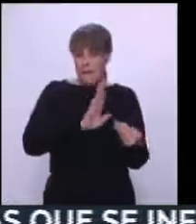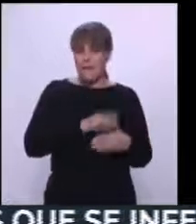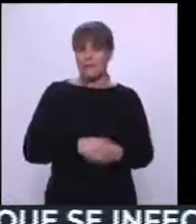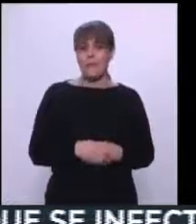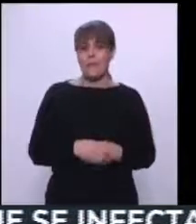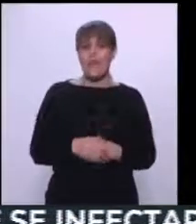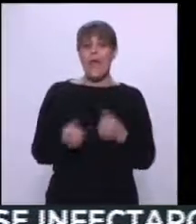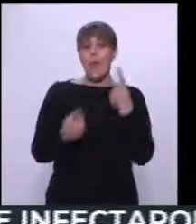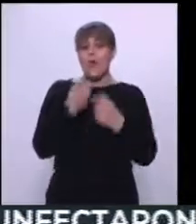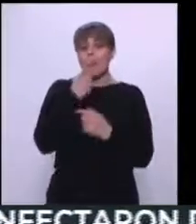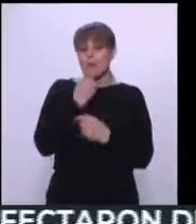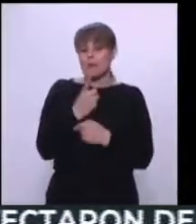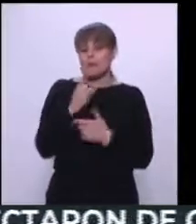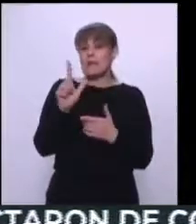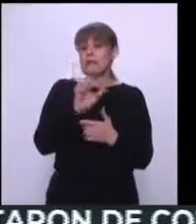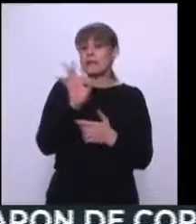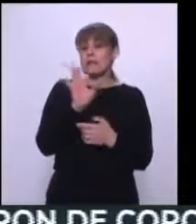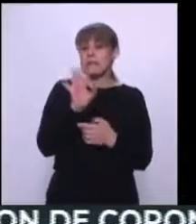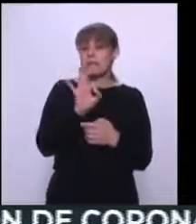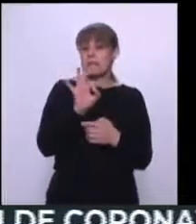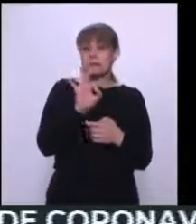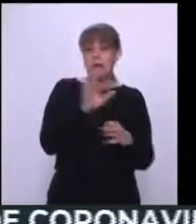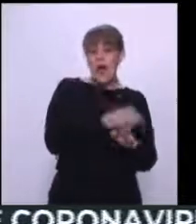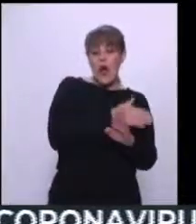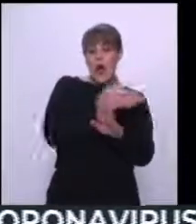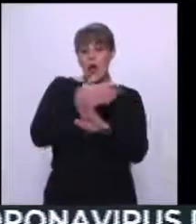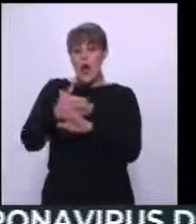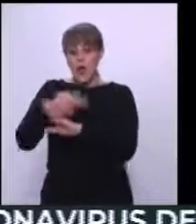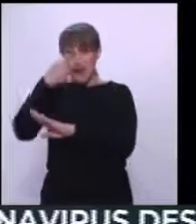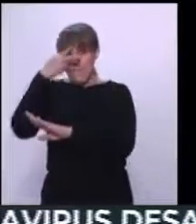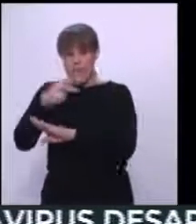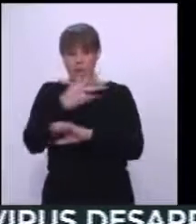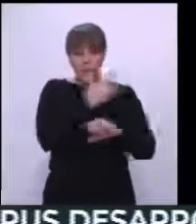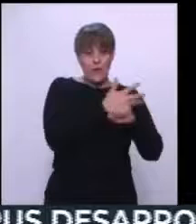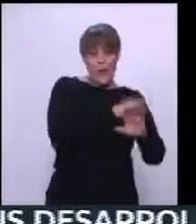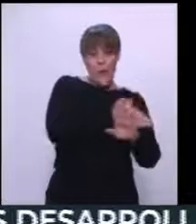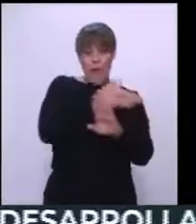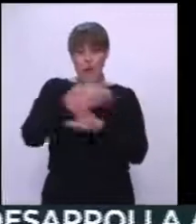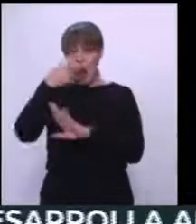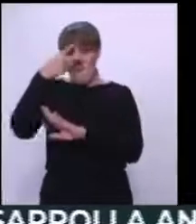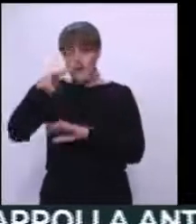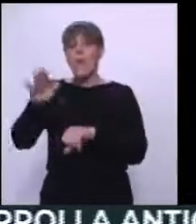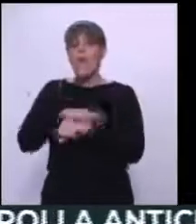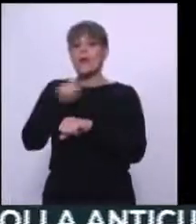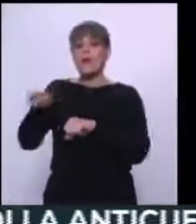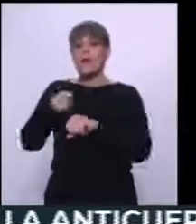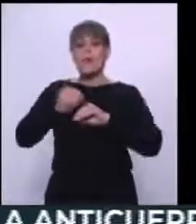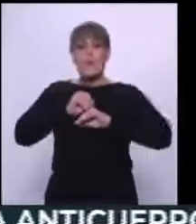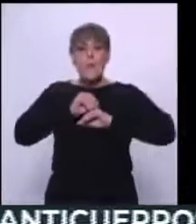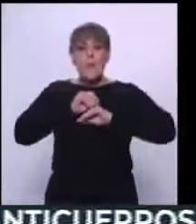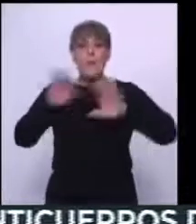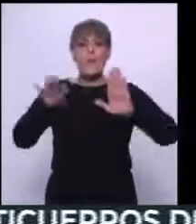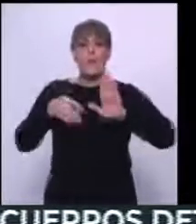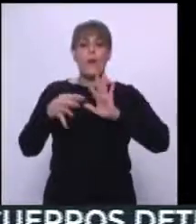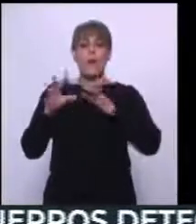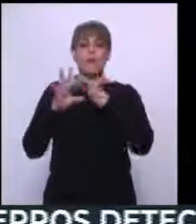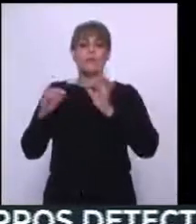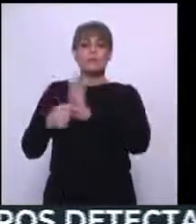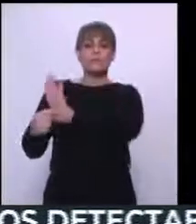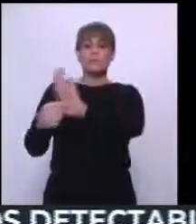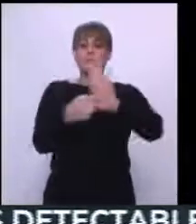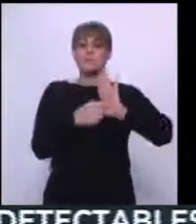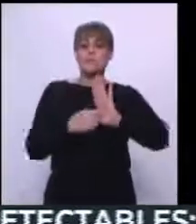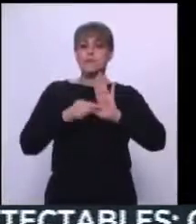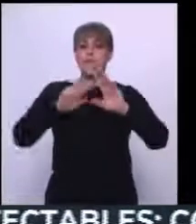hablan de posibles efectos legales contra el gobierno mexicano por parte de Estados Unidos por haber hecho público el expediente. También se habla de que se reinicia en